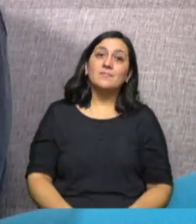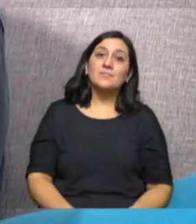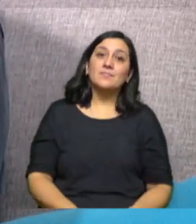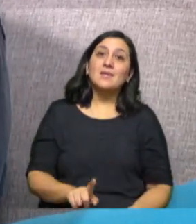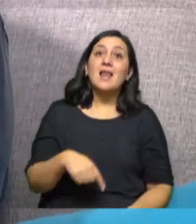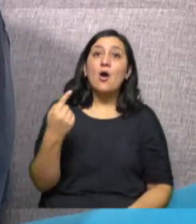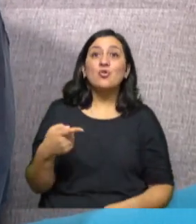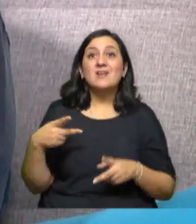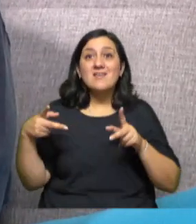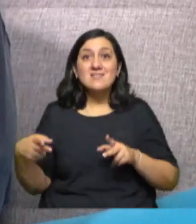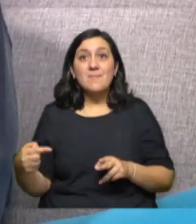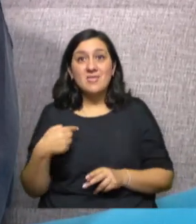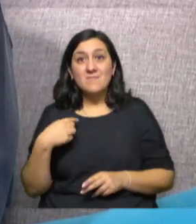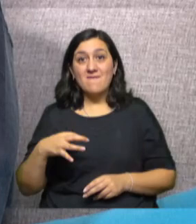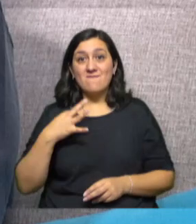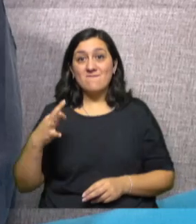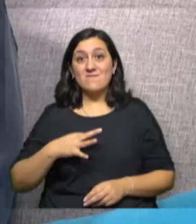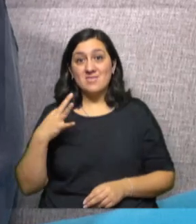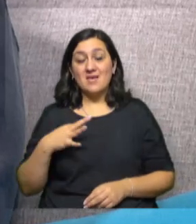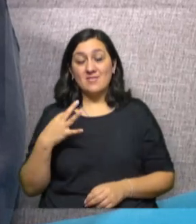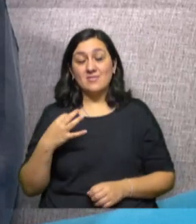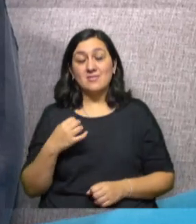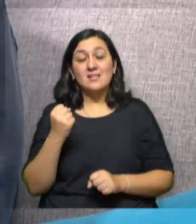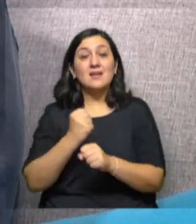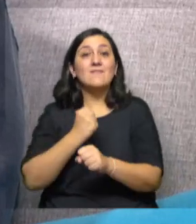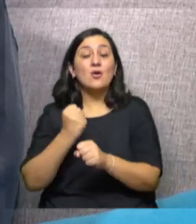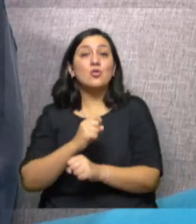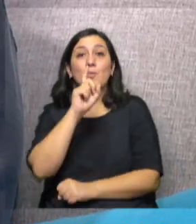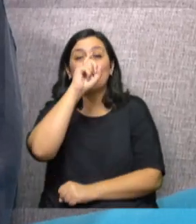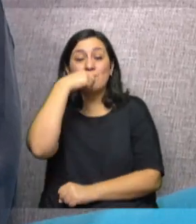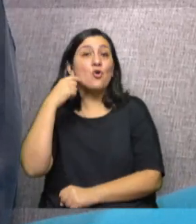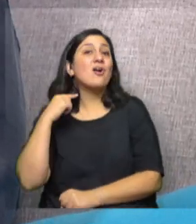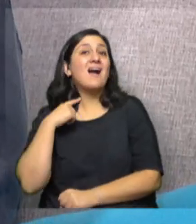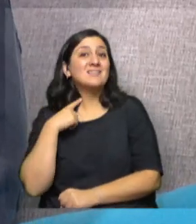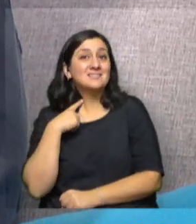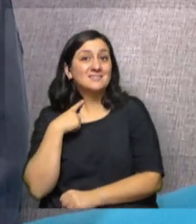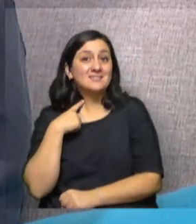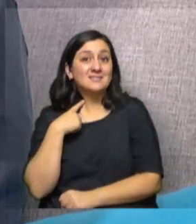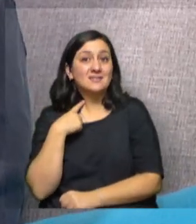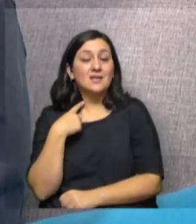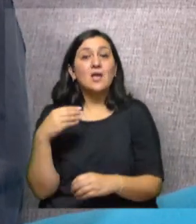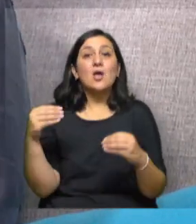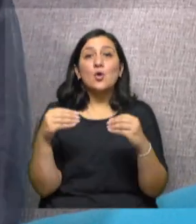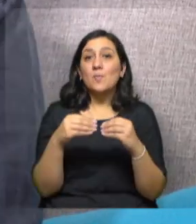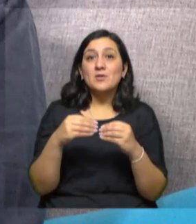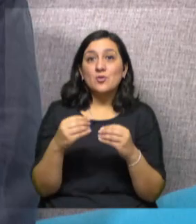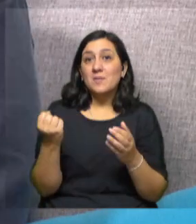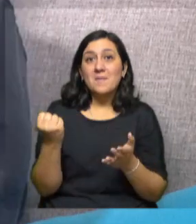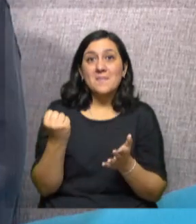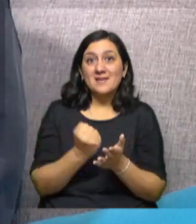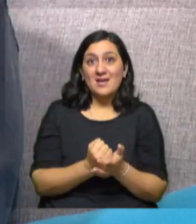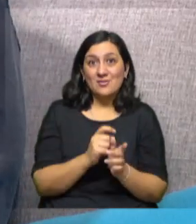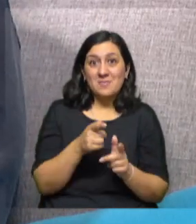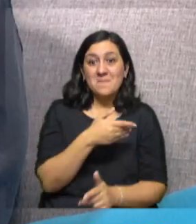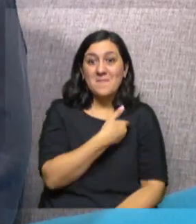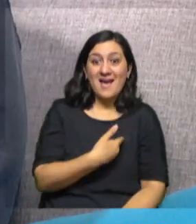de la otra etapa de mi vida de la Compañía del Gas de Montevideo Gas. Bien. O sea, compañeros que me marcaron, maestros y